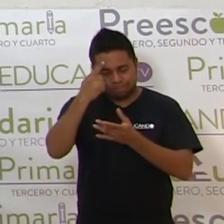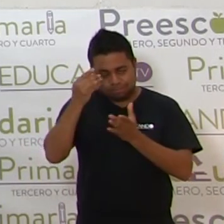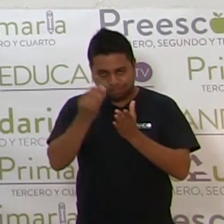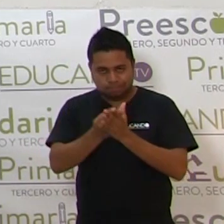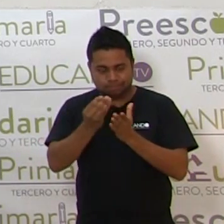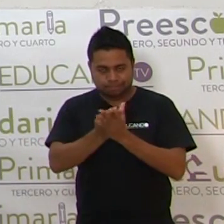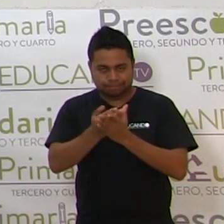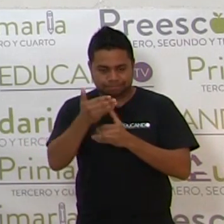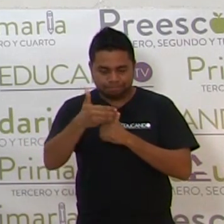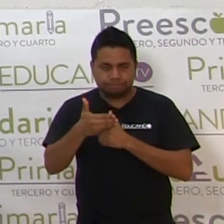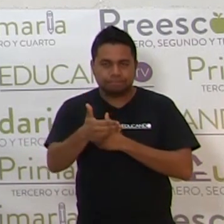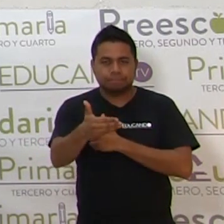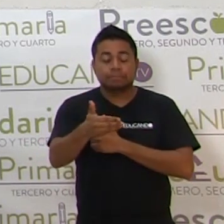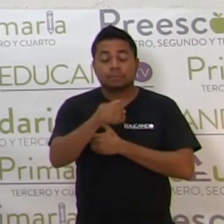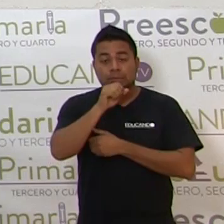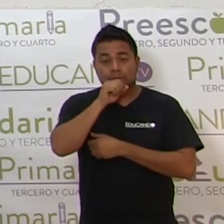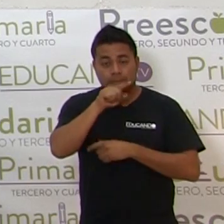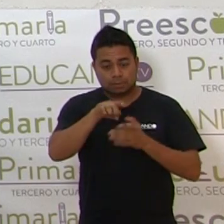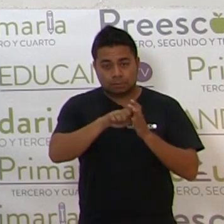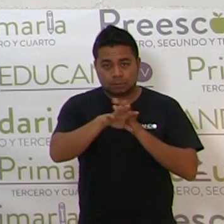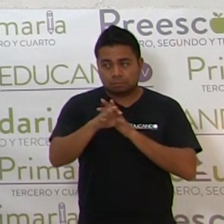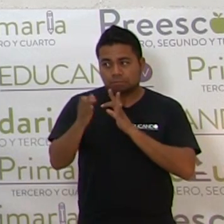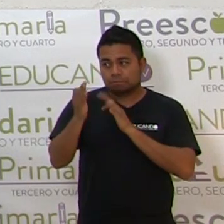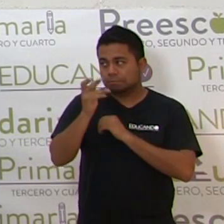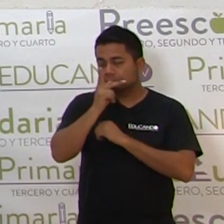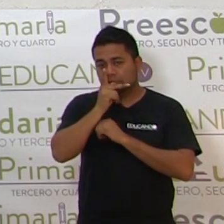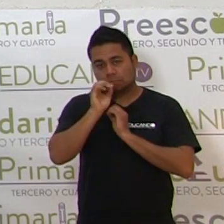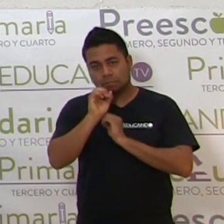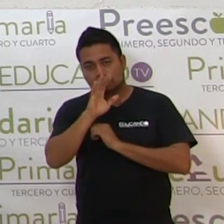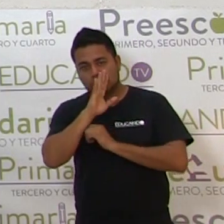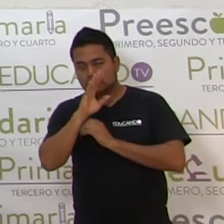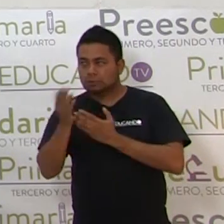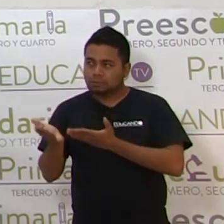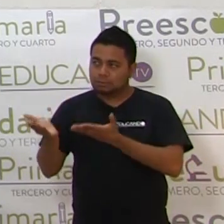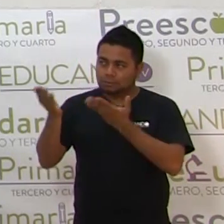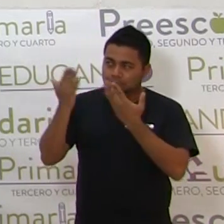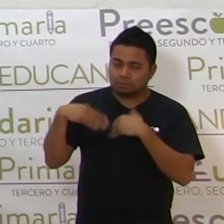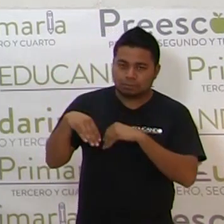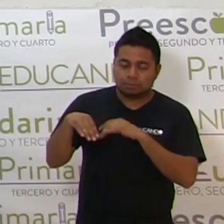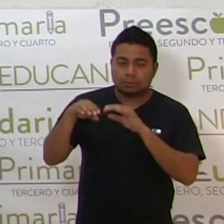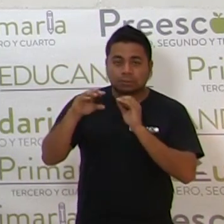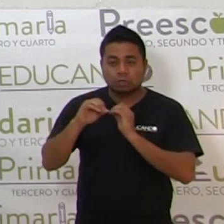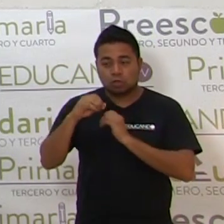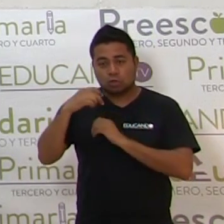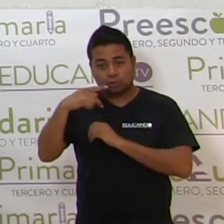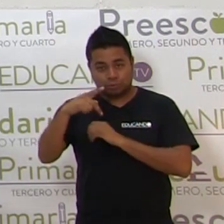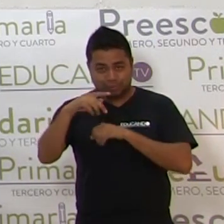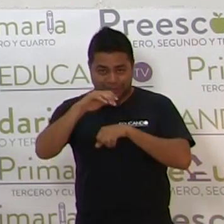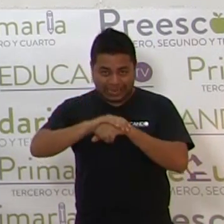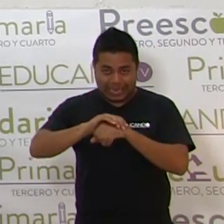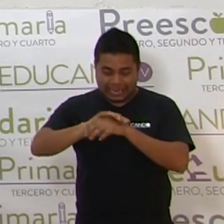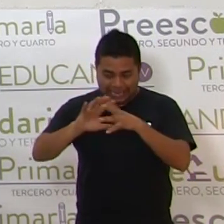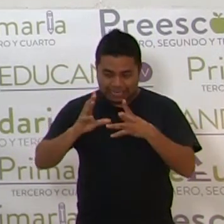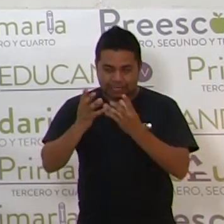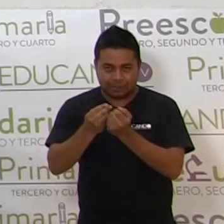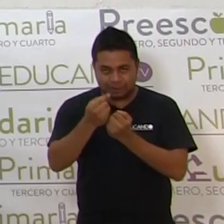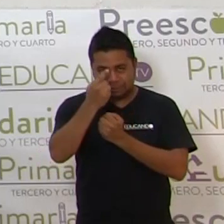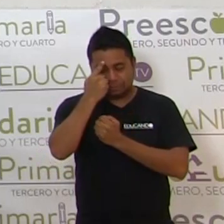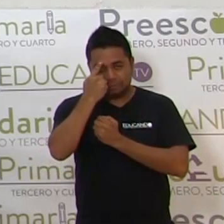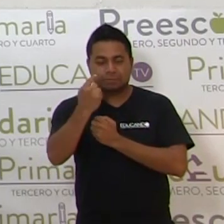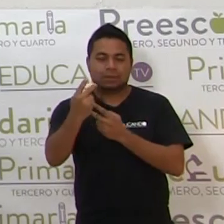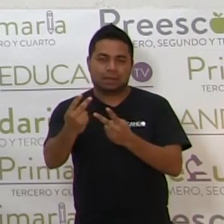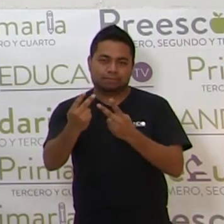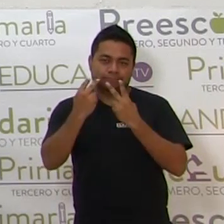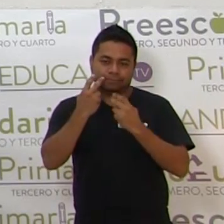de toda esta transmisión. También, si estás cerca papá o mamá, puedes invitarlos o reunirte con tus amigas y